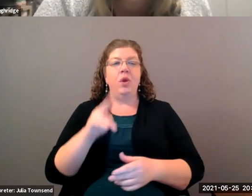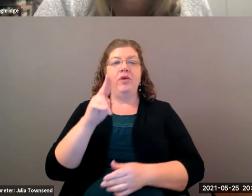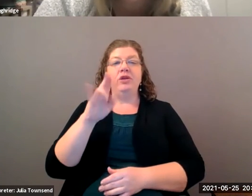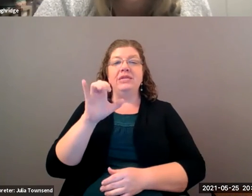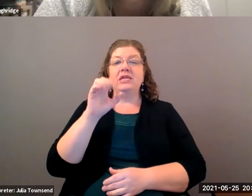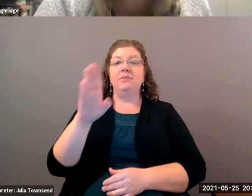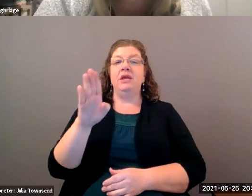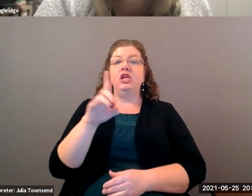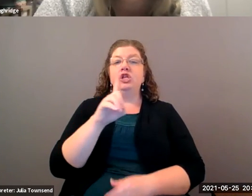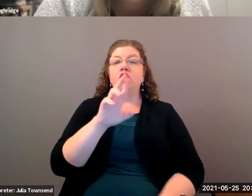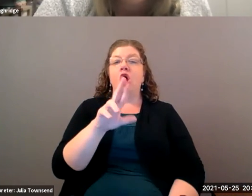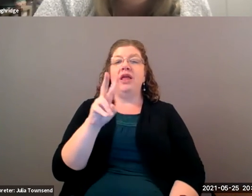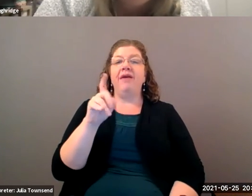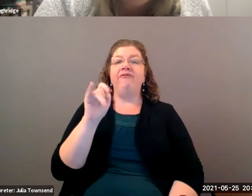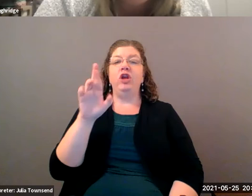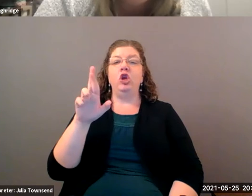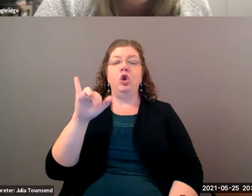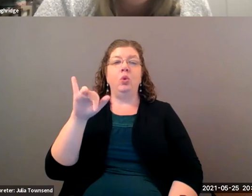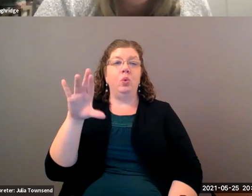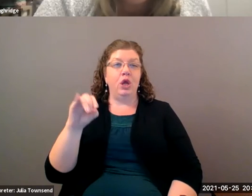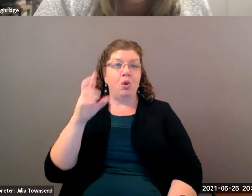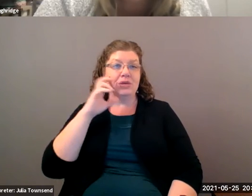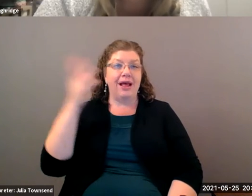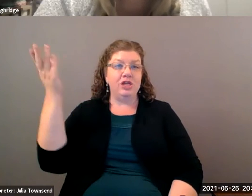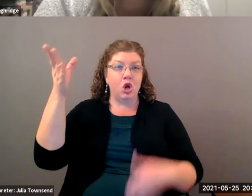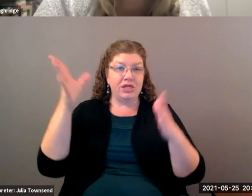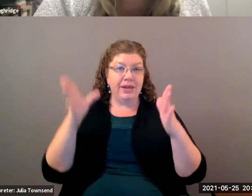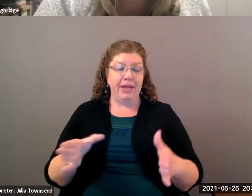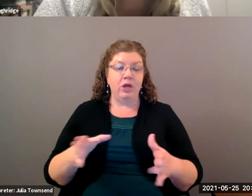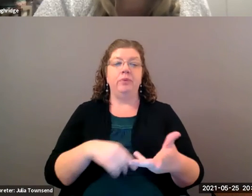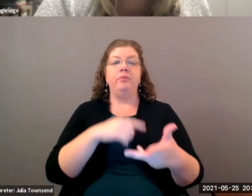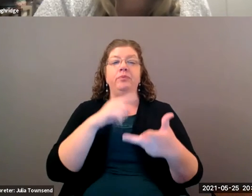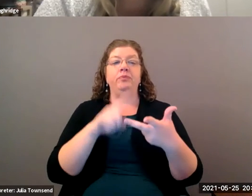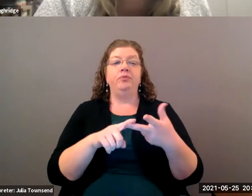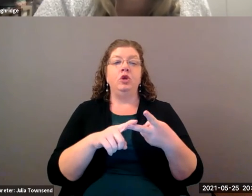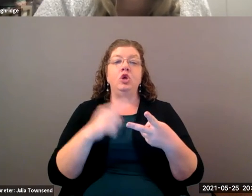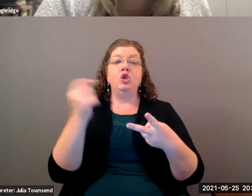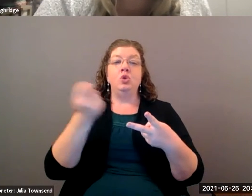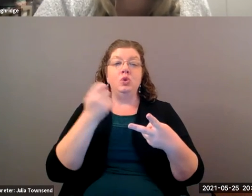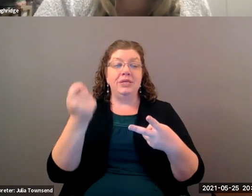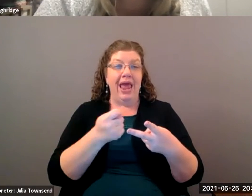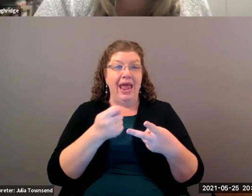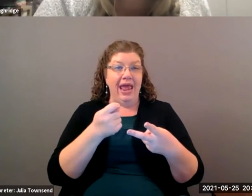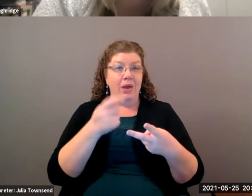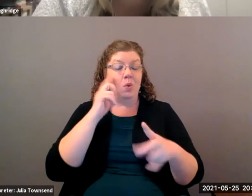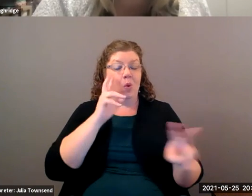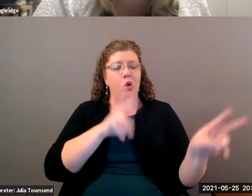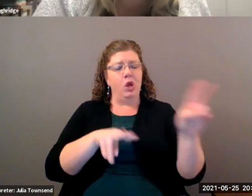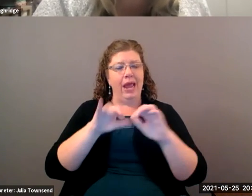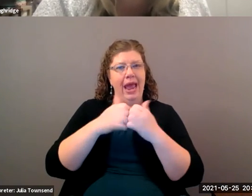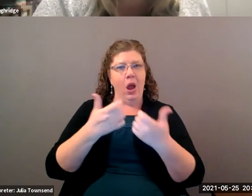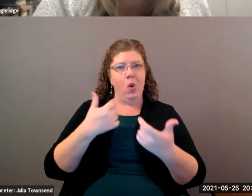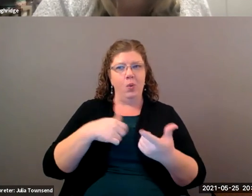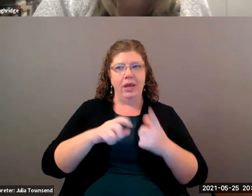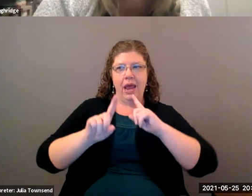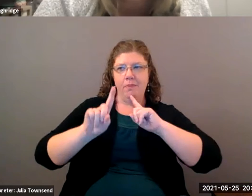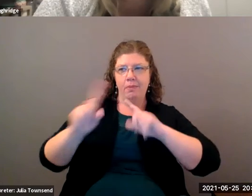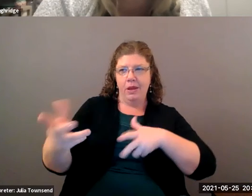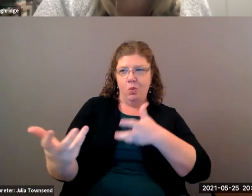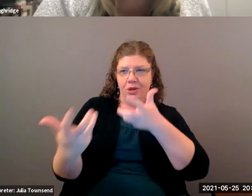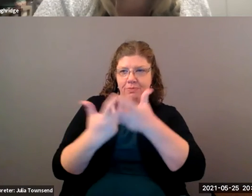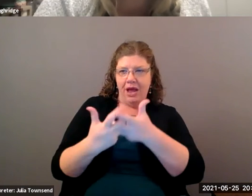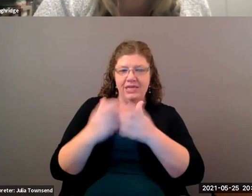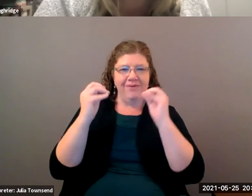día de la semana tenemos un tema. Por ejemplo, aquí la semana del 7 al 11 es